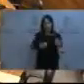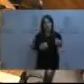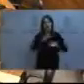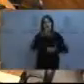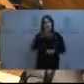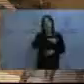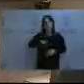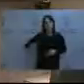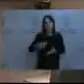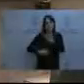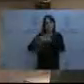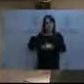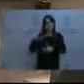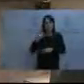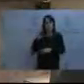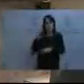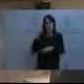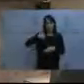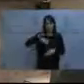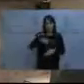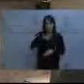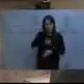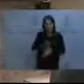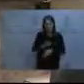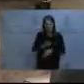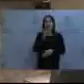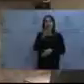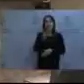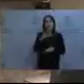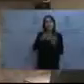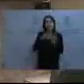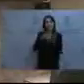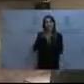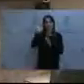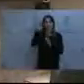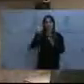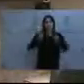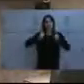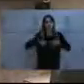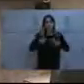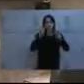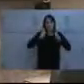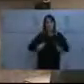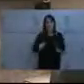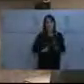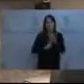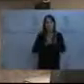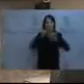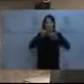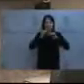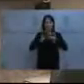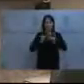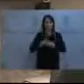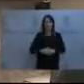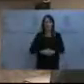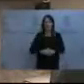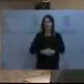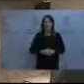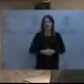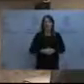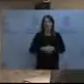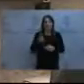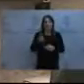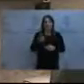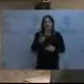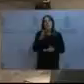unos meses, y son básicamente las mismas iniciativas y el desarrollo de estas mismas iniciativas, ¿no? Bueno, ofreciendo a los